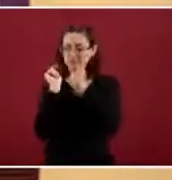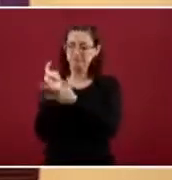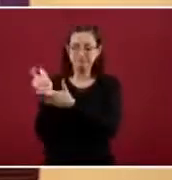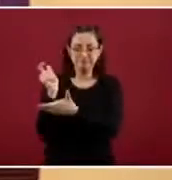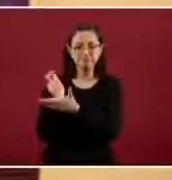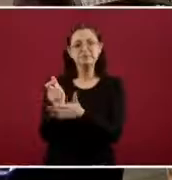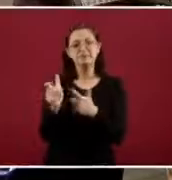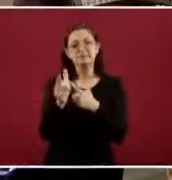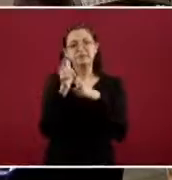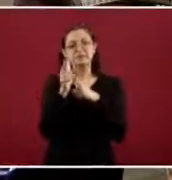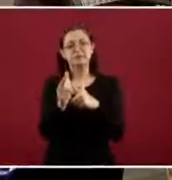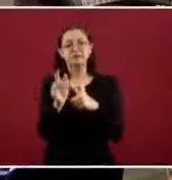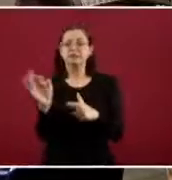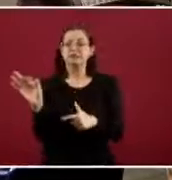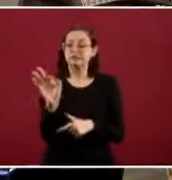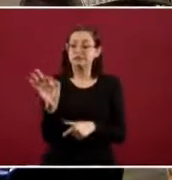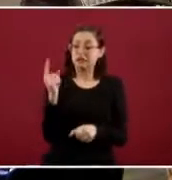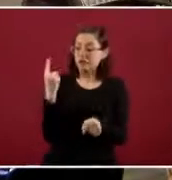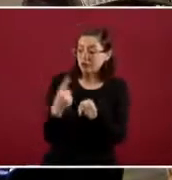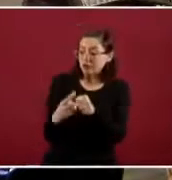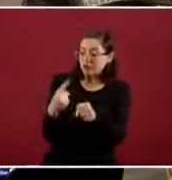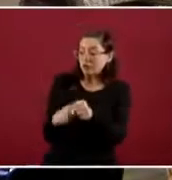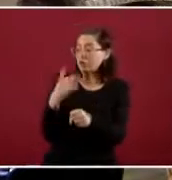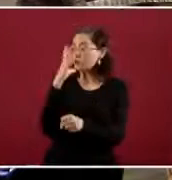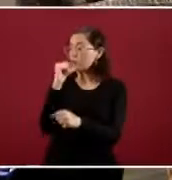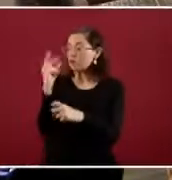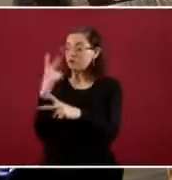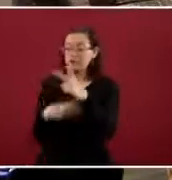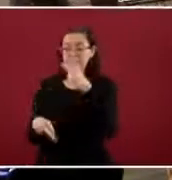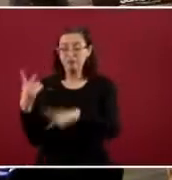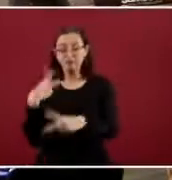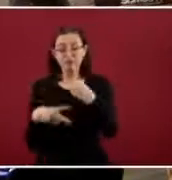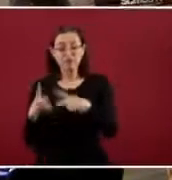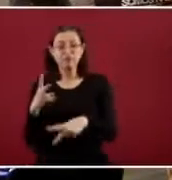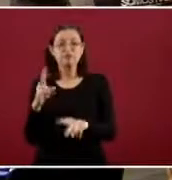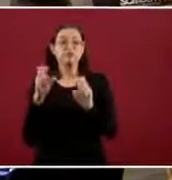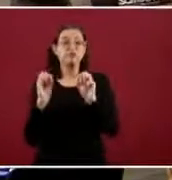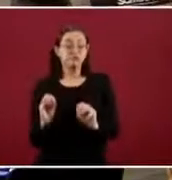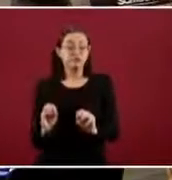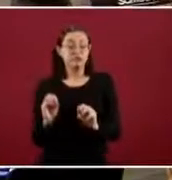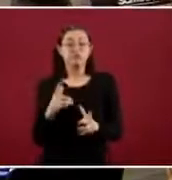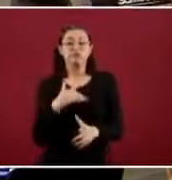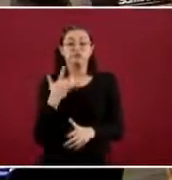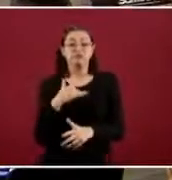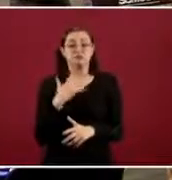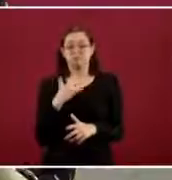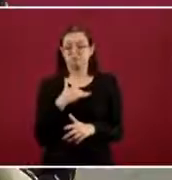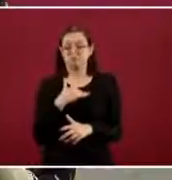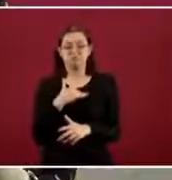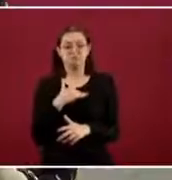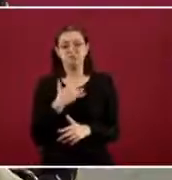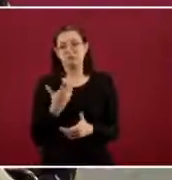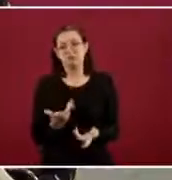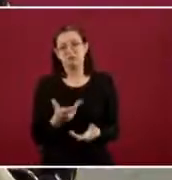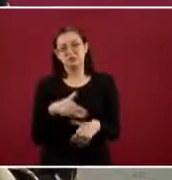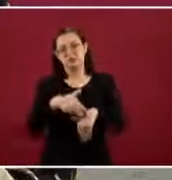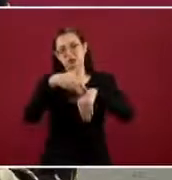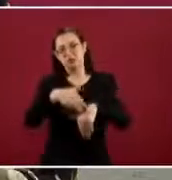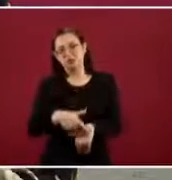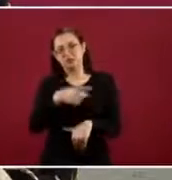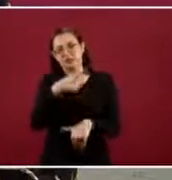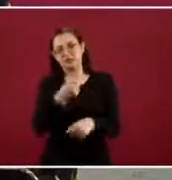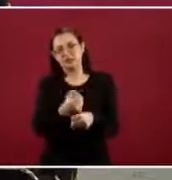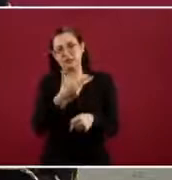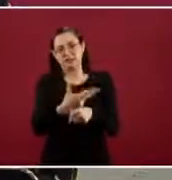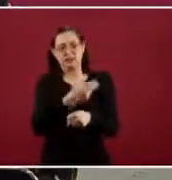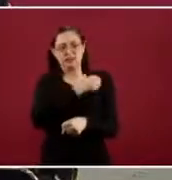trabajadoras por alguna condición de salud ya no están trabajando en las casas o por las mismas digamos, recomendaciones que ha hecho la Secretaría de Salud